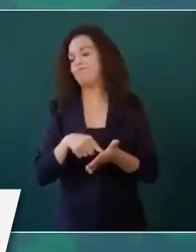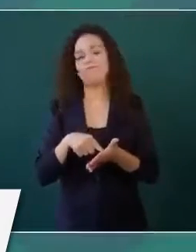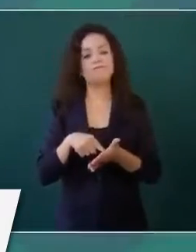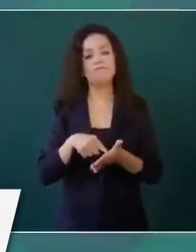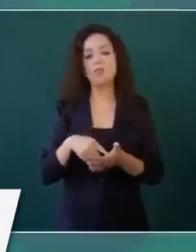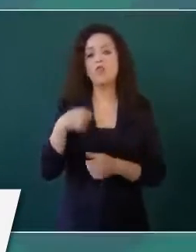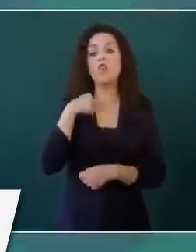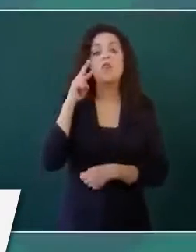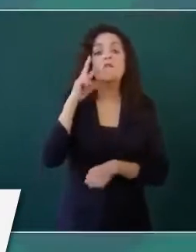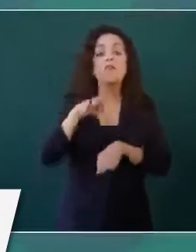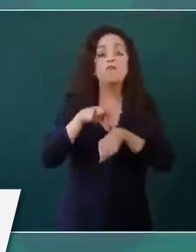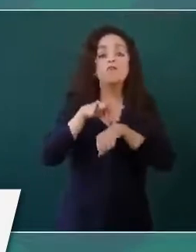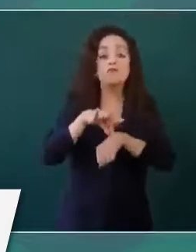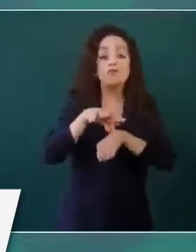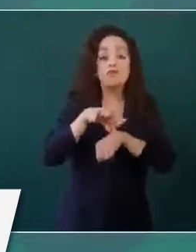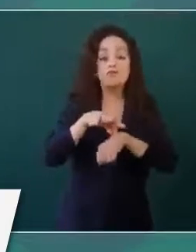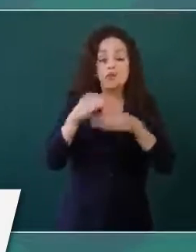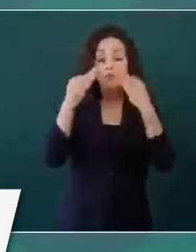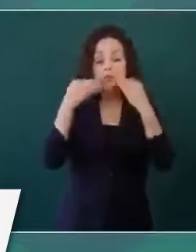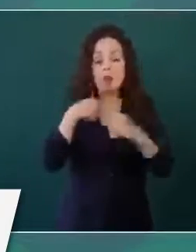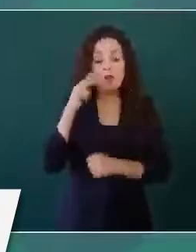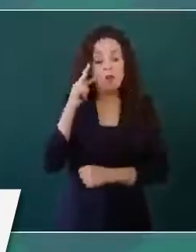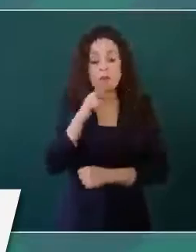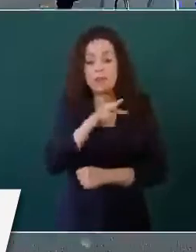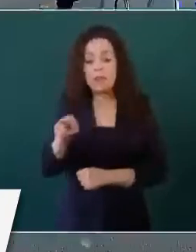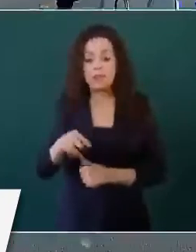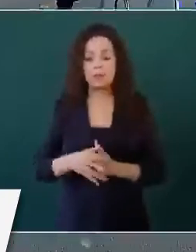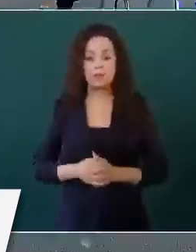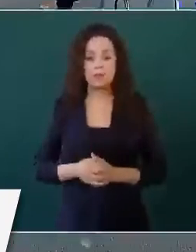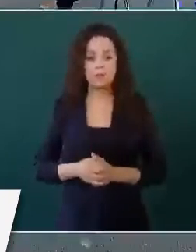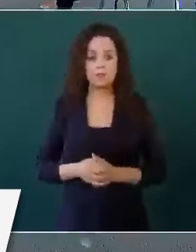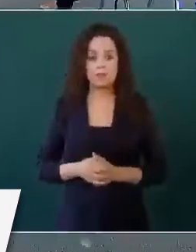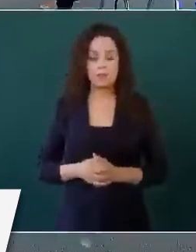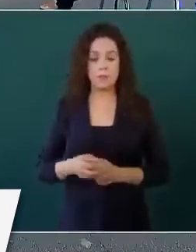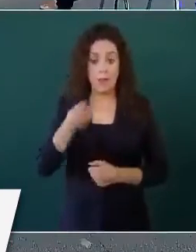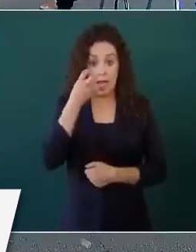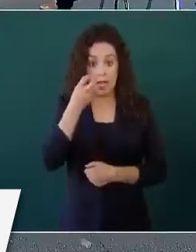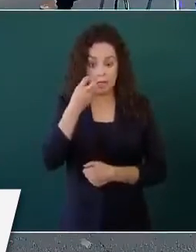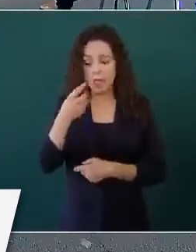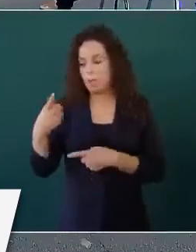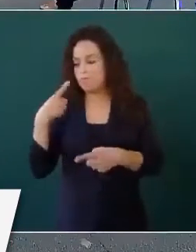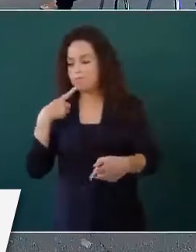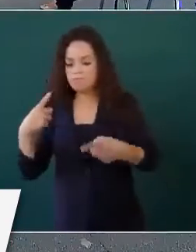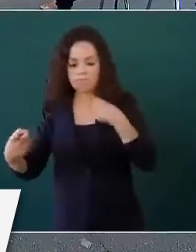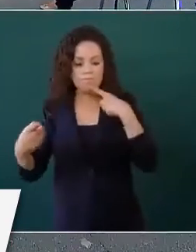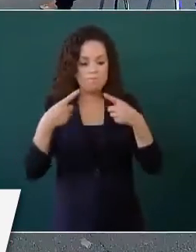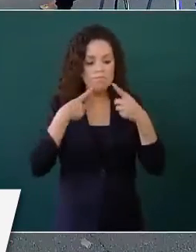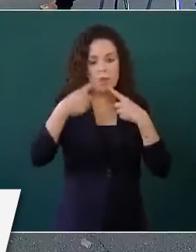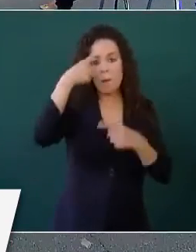comprobar esto. Entonces, en la primera negociación salarial que tuvimos,